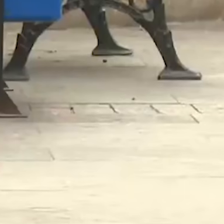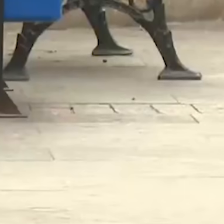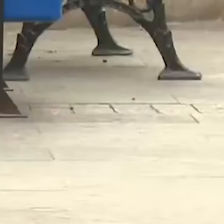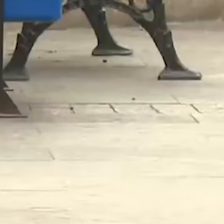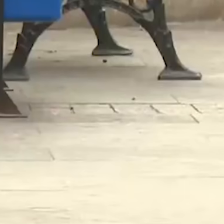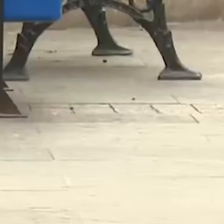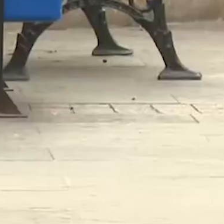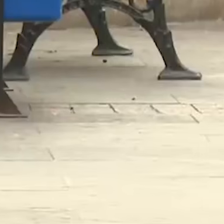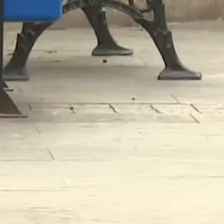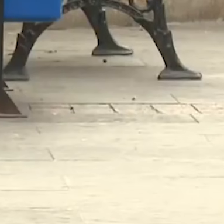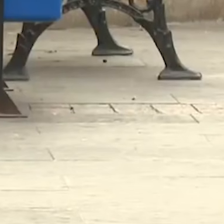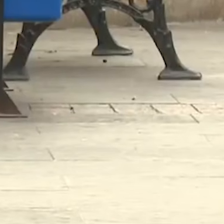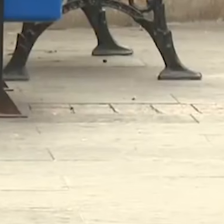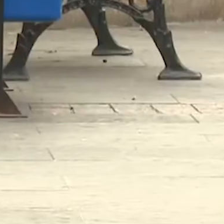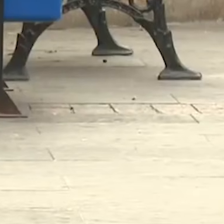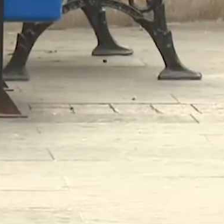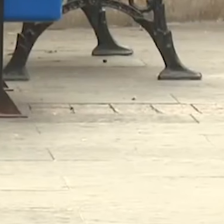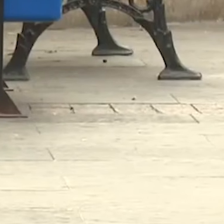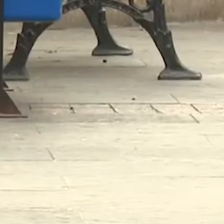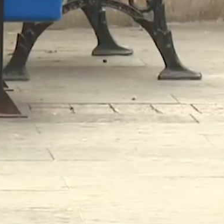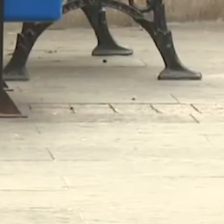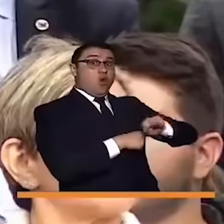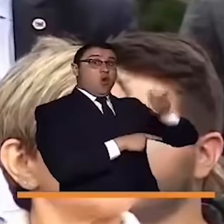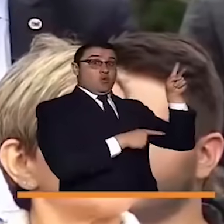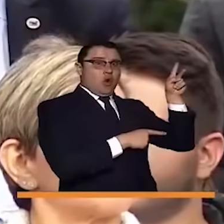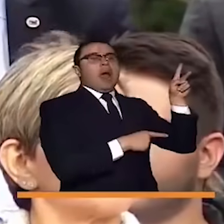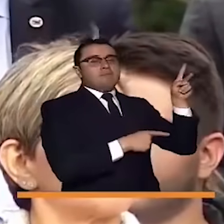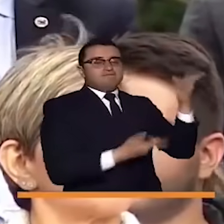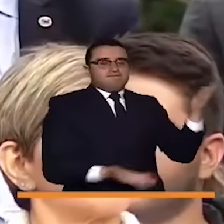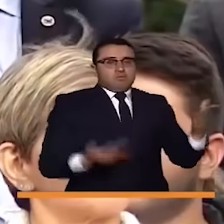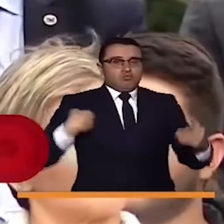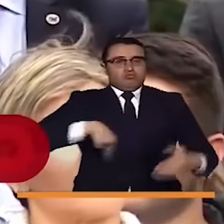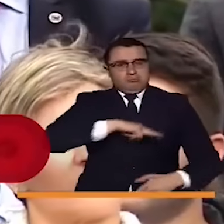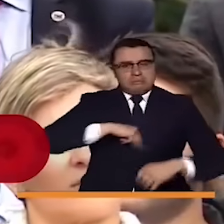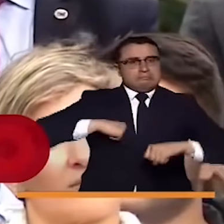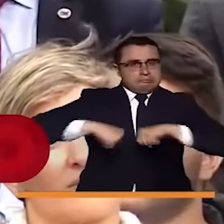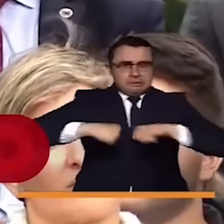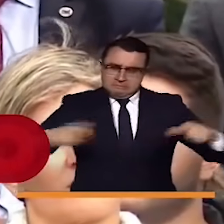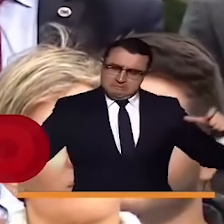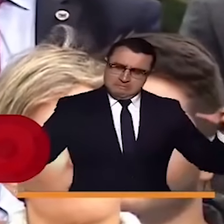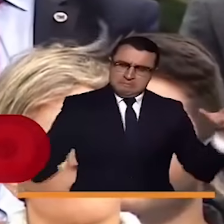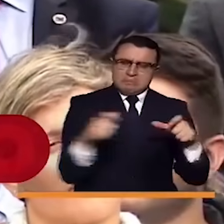de especial atención la violencia contra la mujer. Con una reducción del